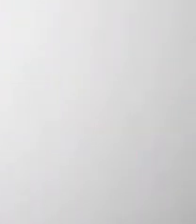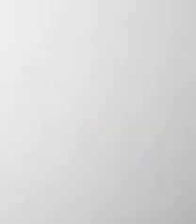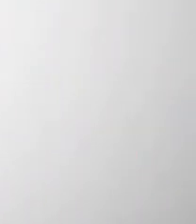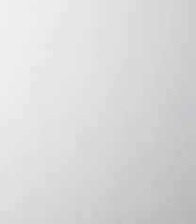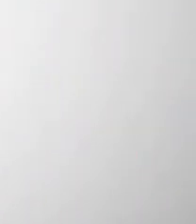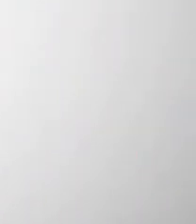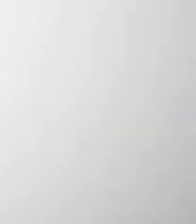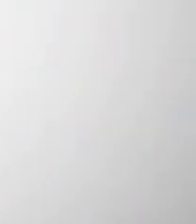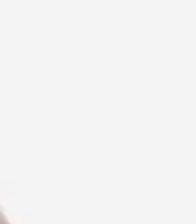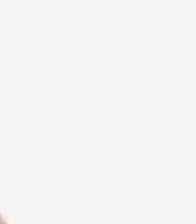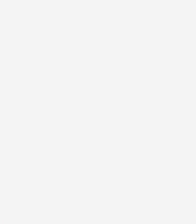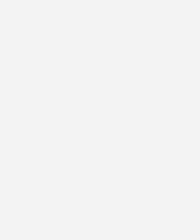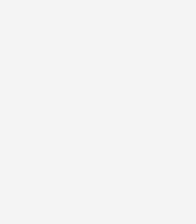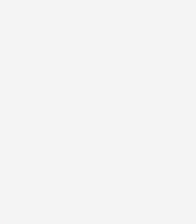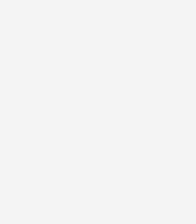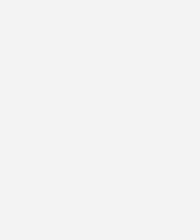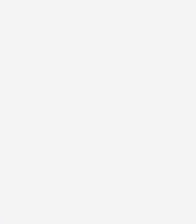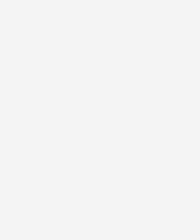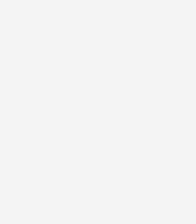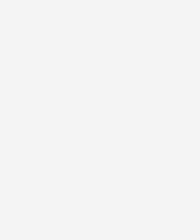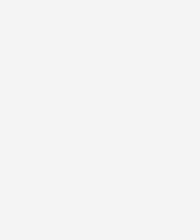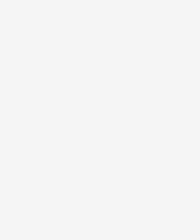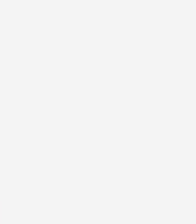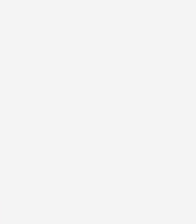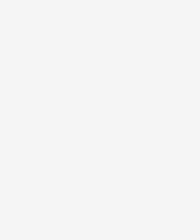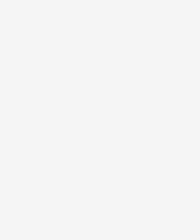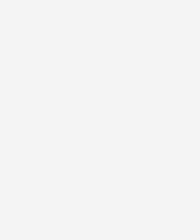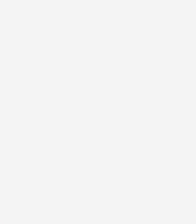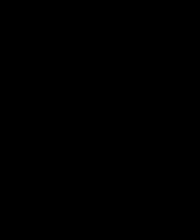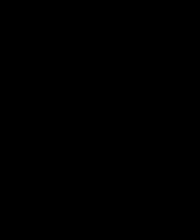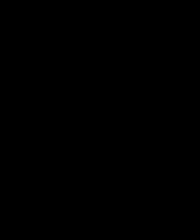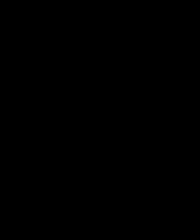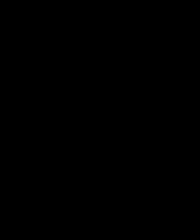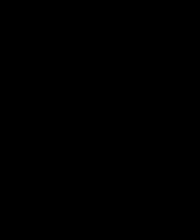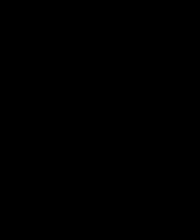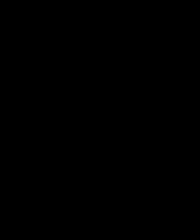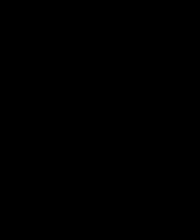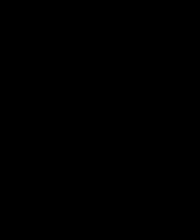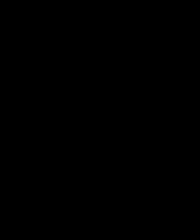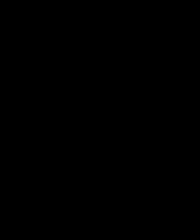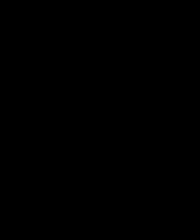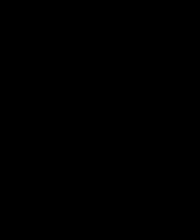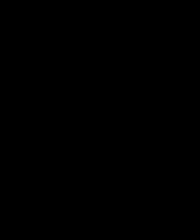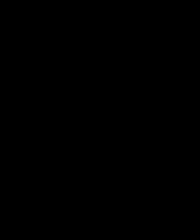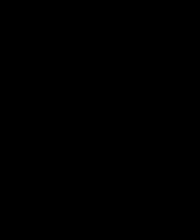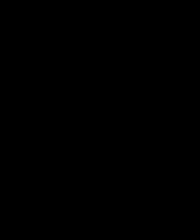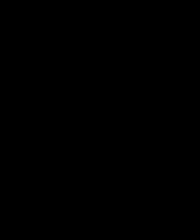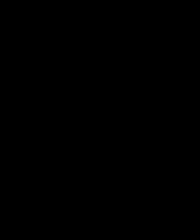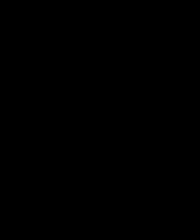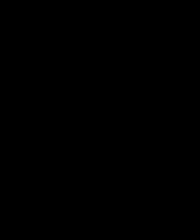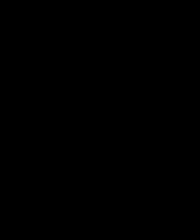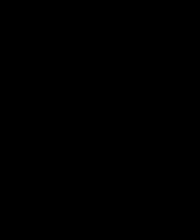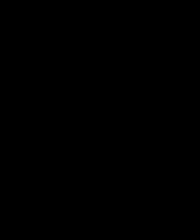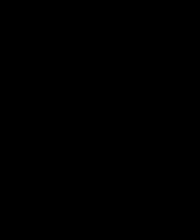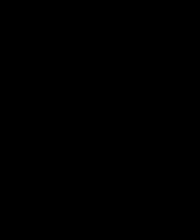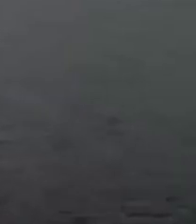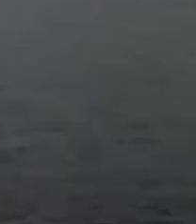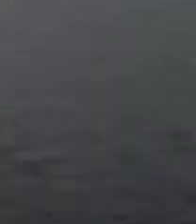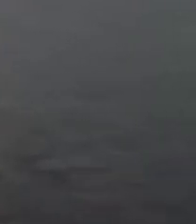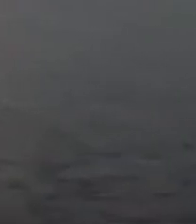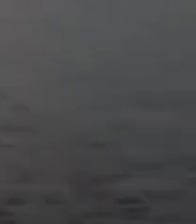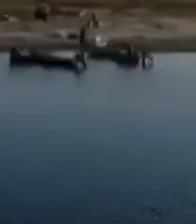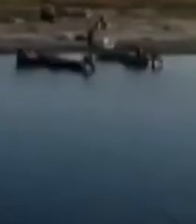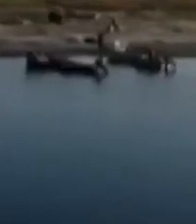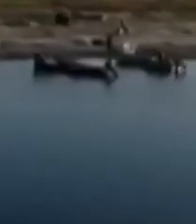de los Colores. Los martes a las 9:30 de la noche. Aquí en 13. Costa Rica Televisión.